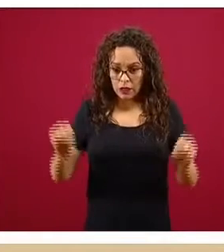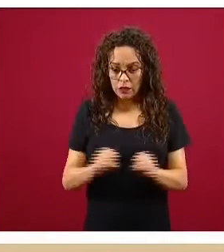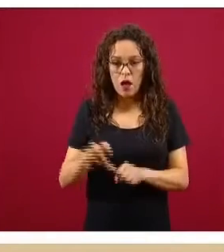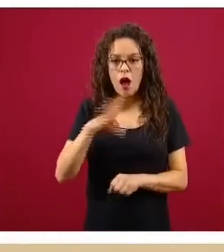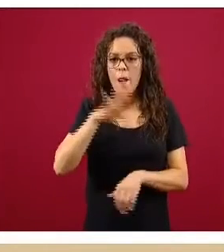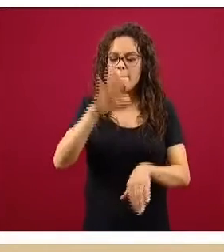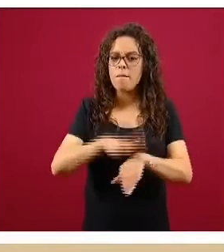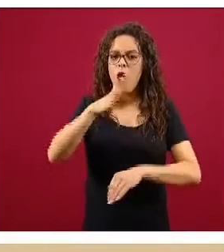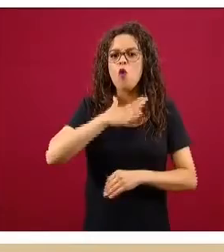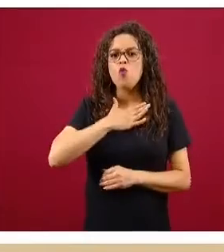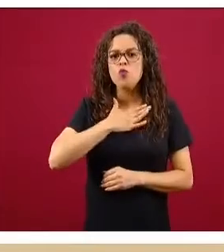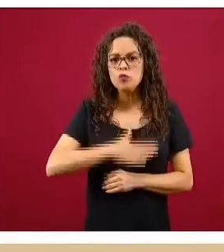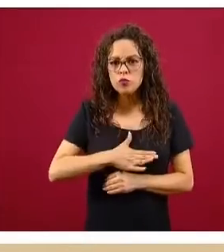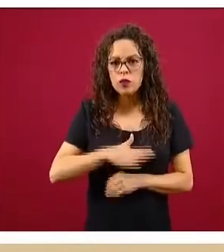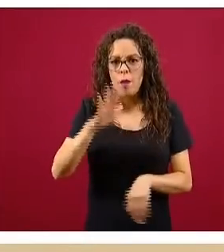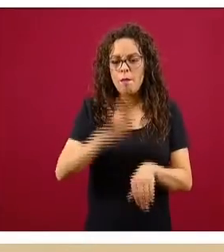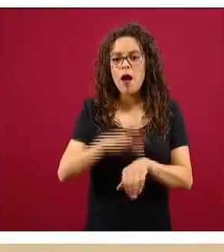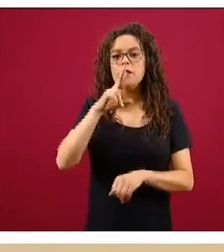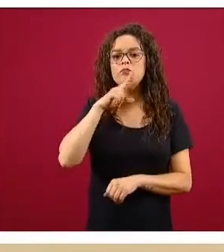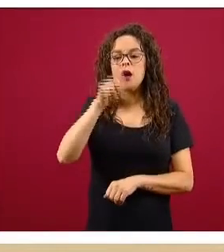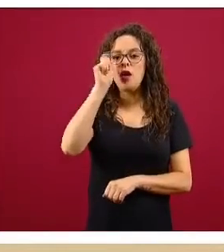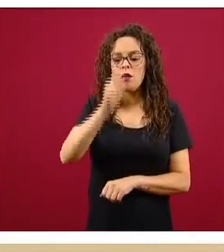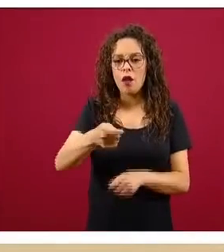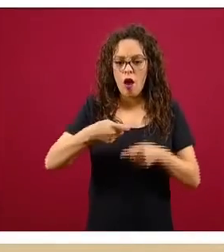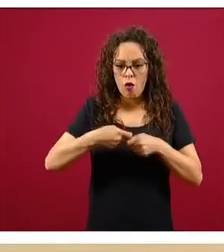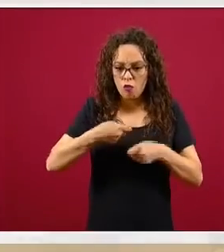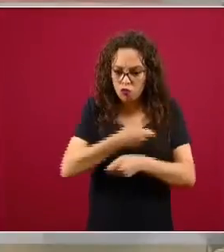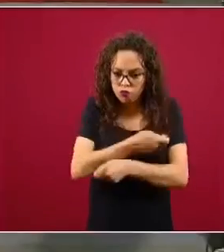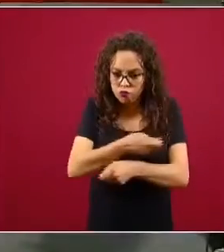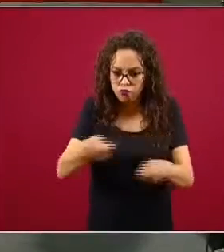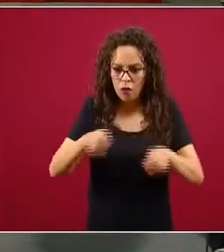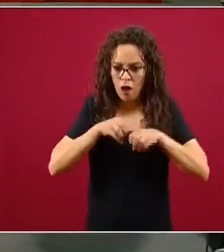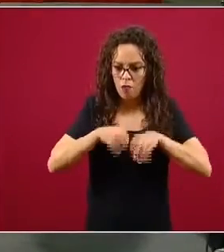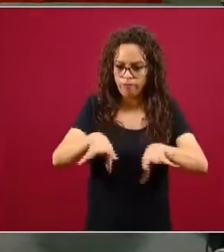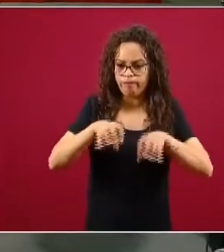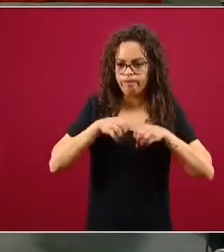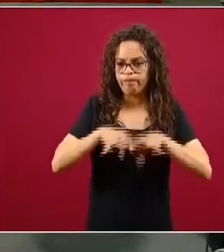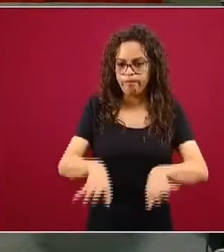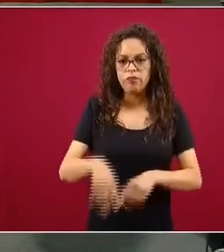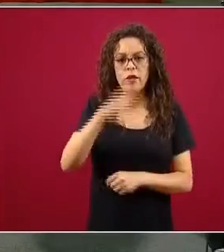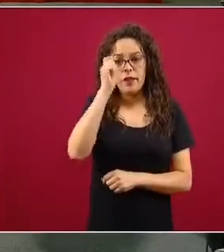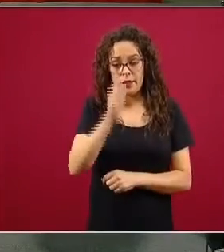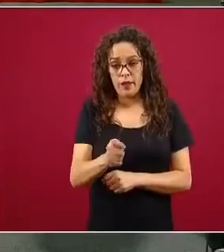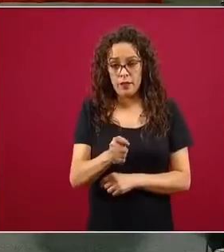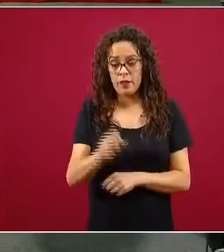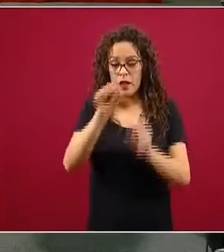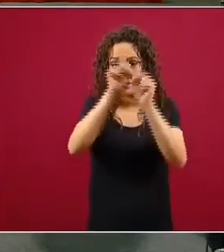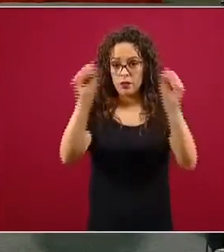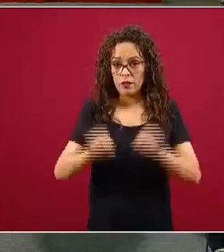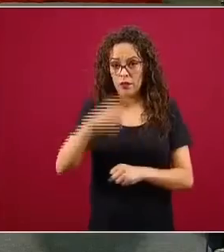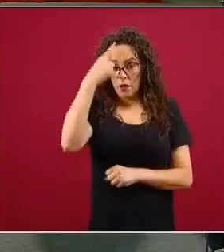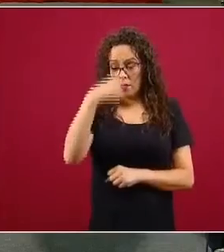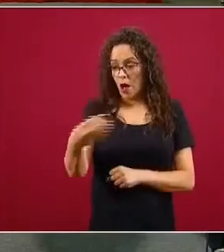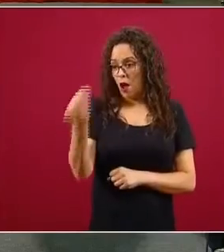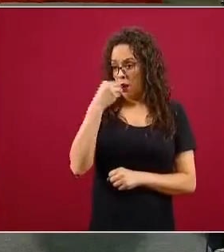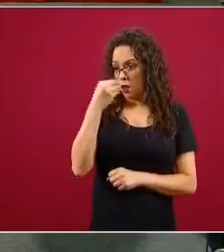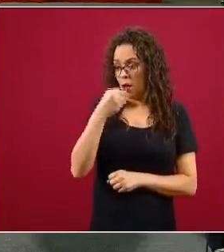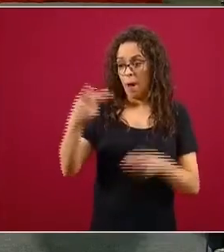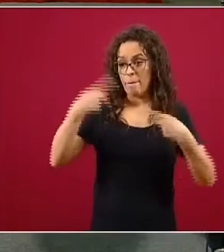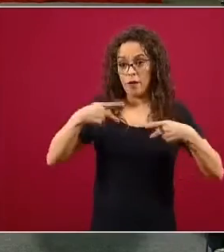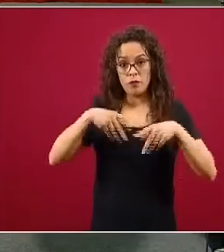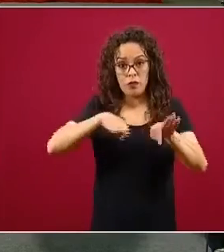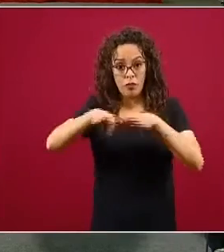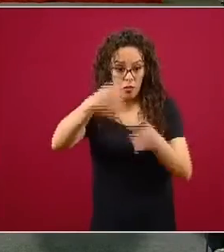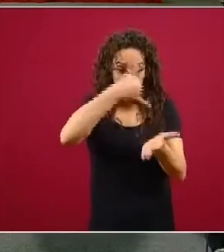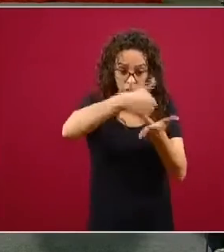tenga una mejor distribución, de que no podemos tener un sistema agroalimentario donde los principales productores son los